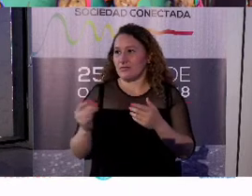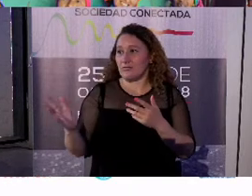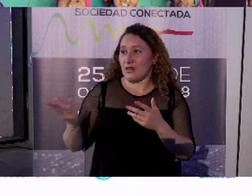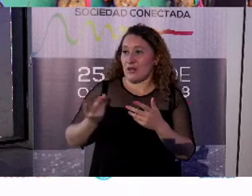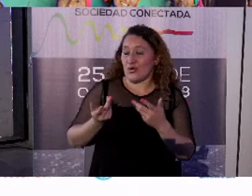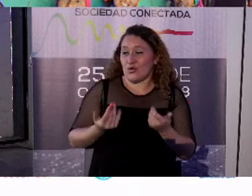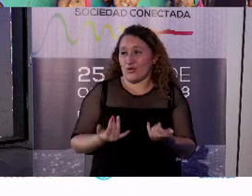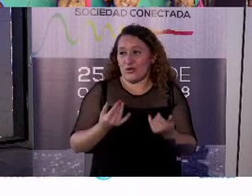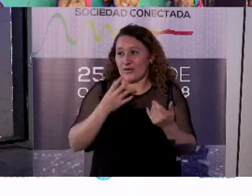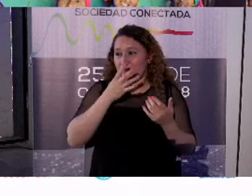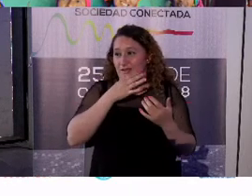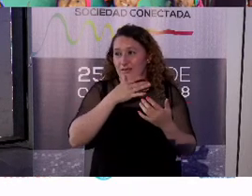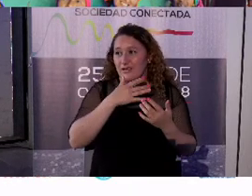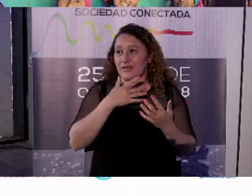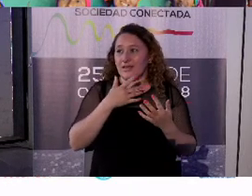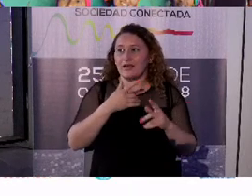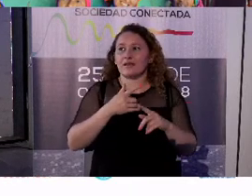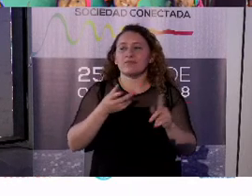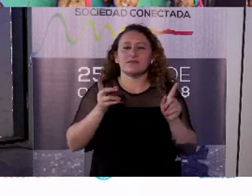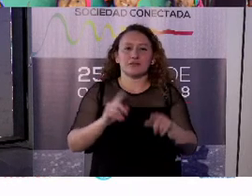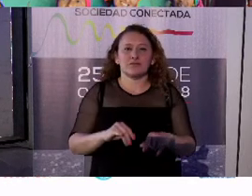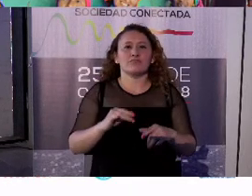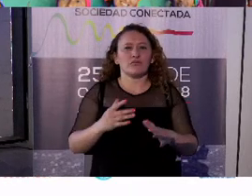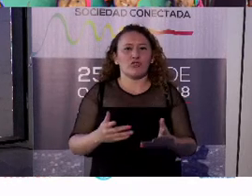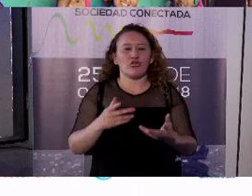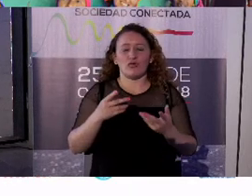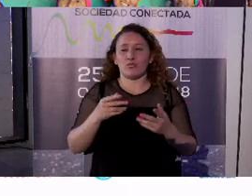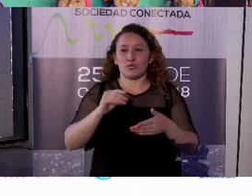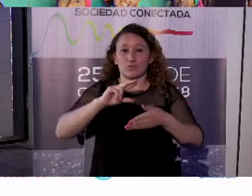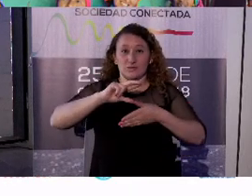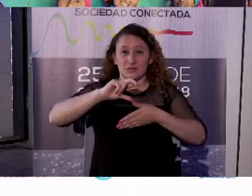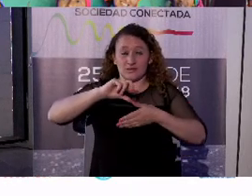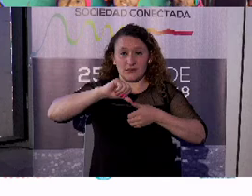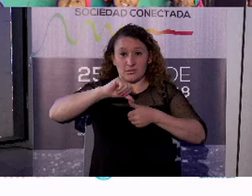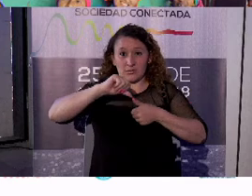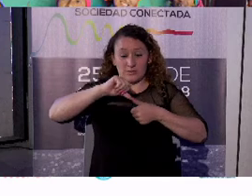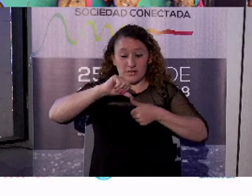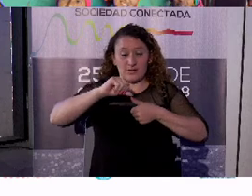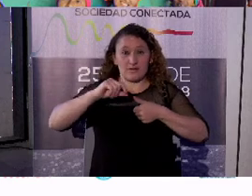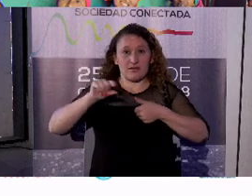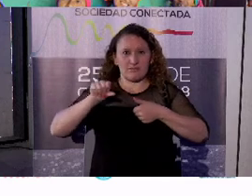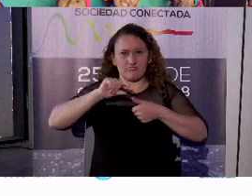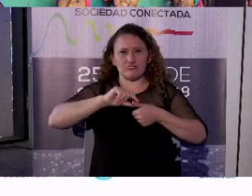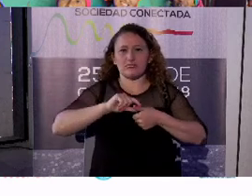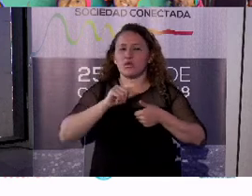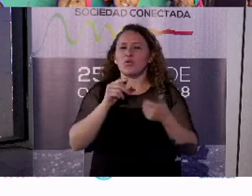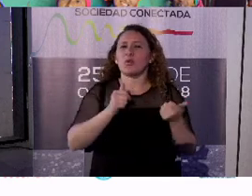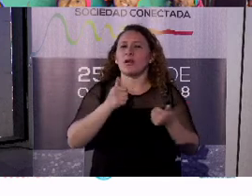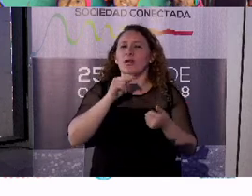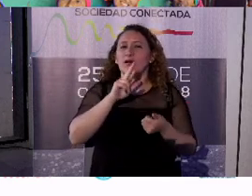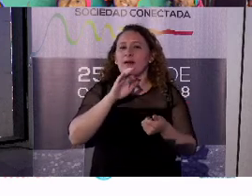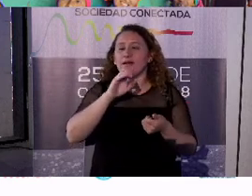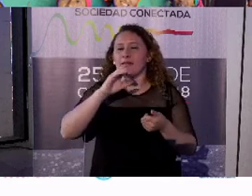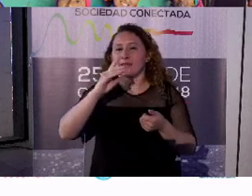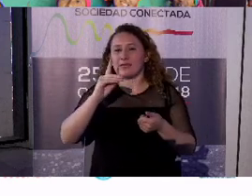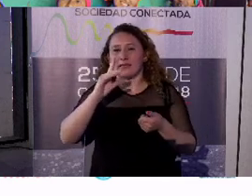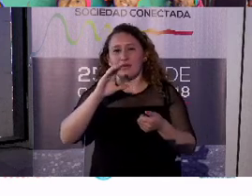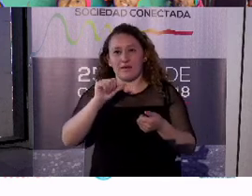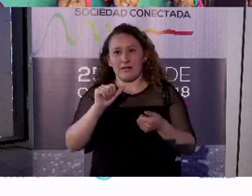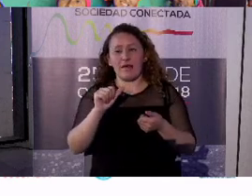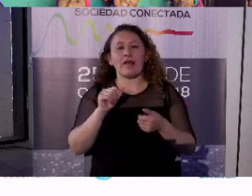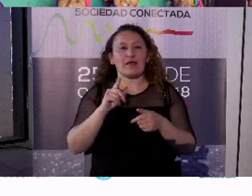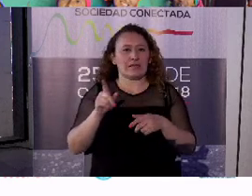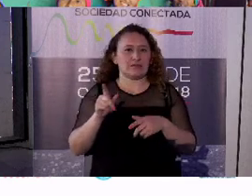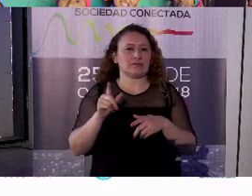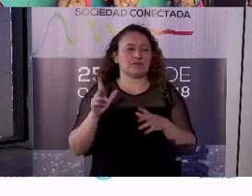hoy luego también como como Centroamérica tenemos a redca que es una red de fibra óptica que conecta todos nuestros países ahora